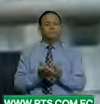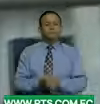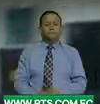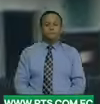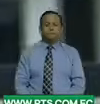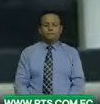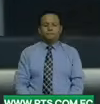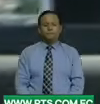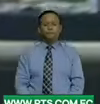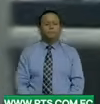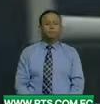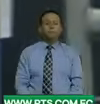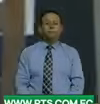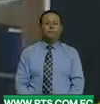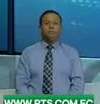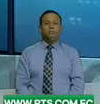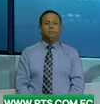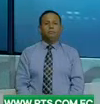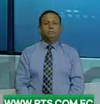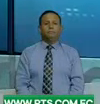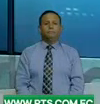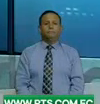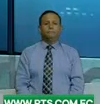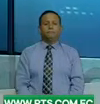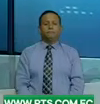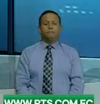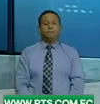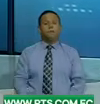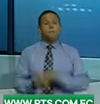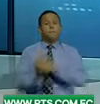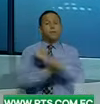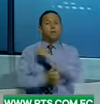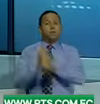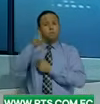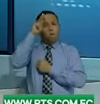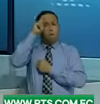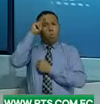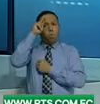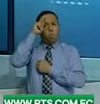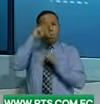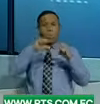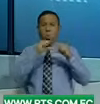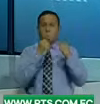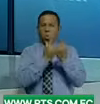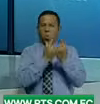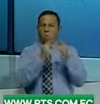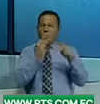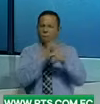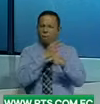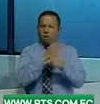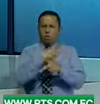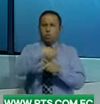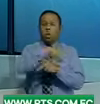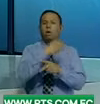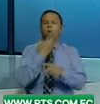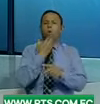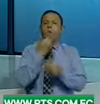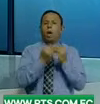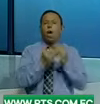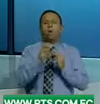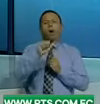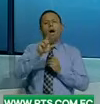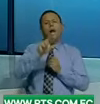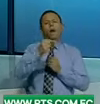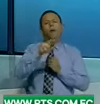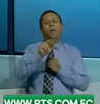Informó Eric Zambrano. En Perú, la policía desarticuló una facción del Tren de Aragua que operaba en